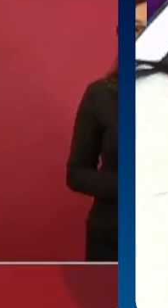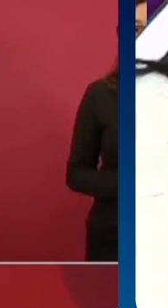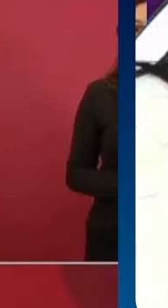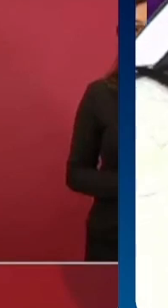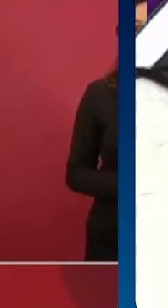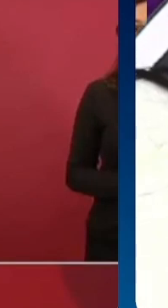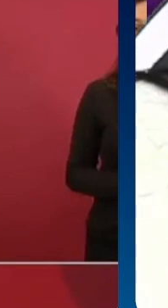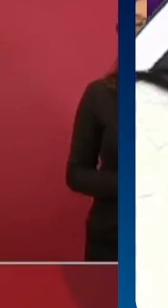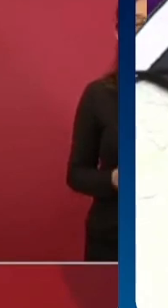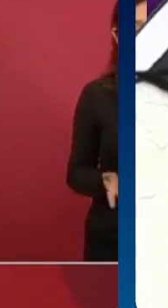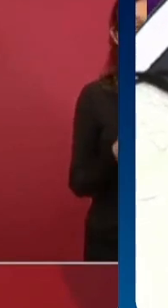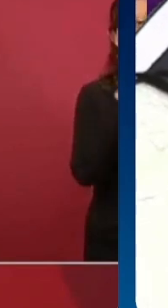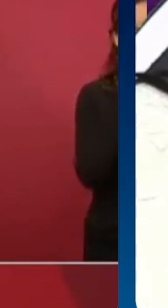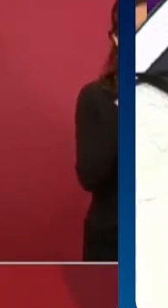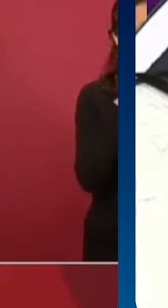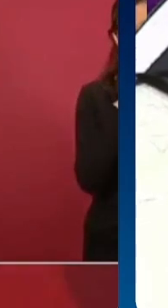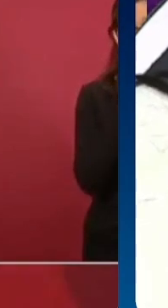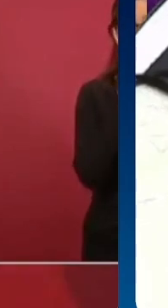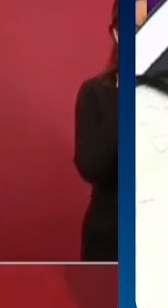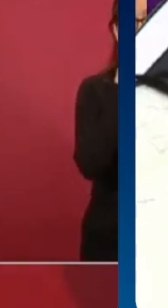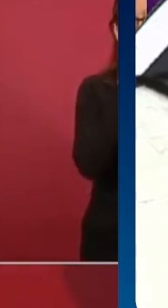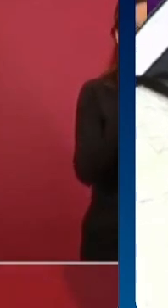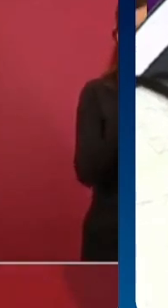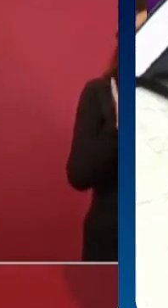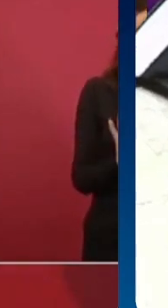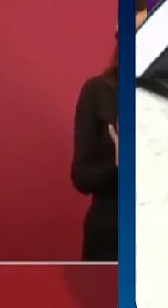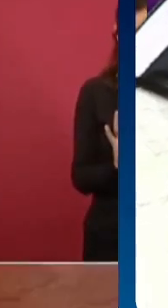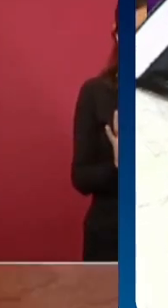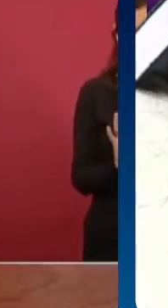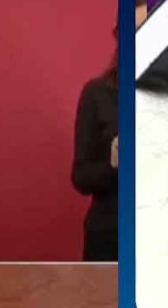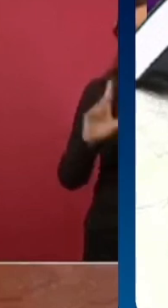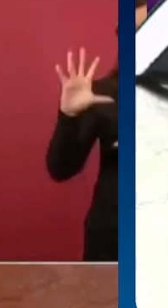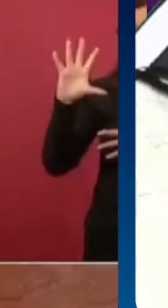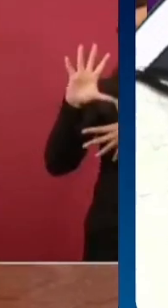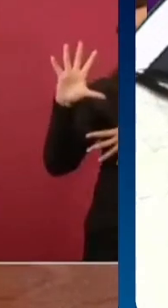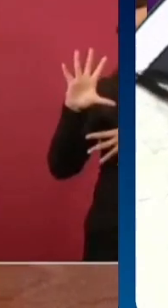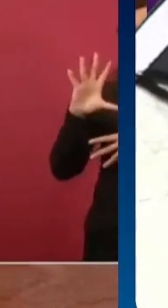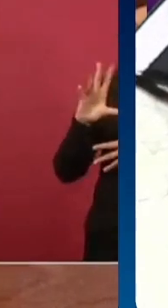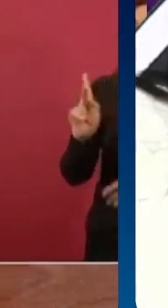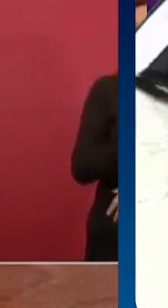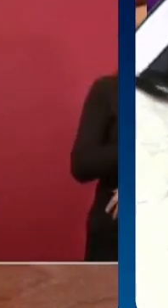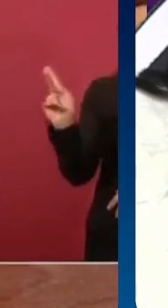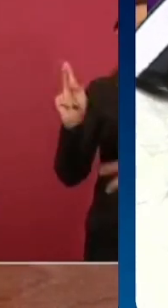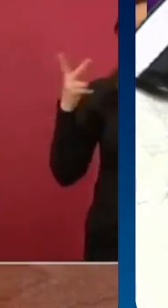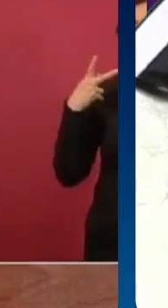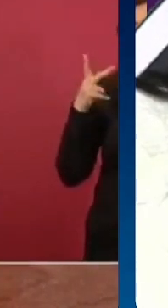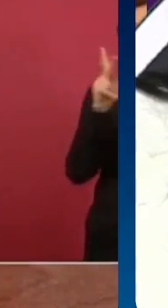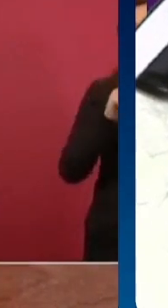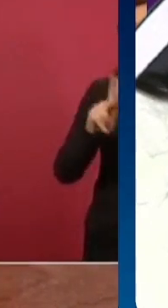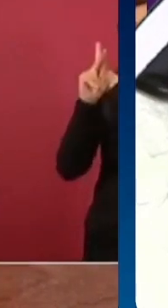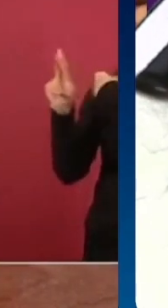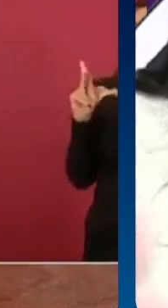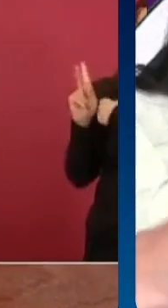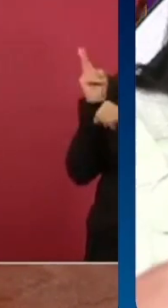Y pues bien, mi querida familia, arrancamos con la información del día de hoy. Bienvenidos sean todos ustedes a otra emisión más aquí en su canal preferido. Y bueno, familia, como todos los días, invitarlos